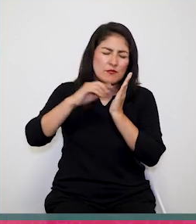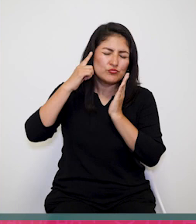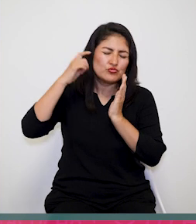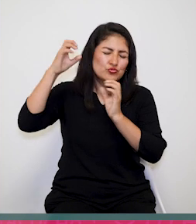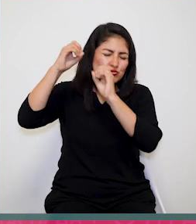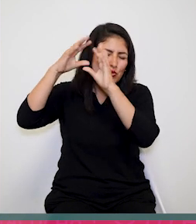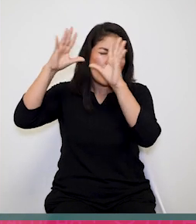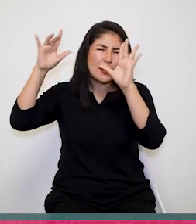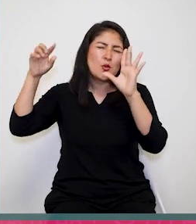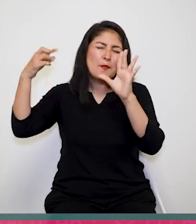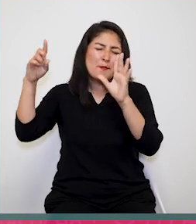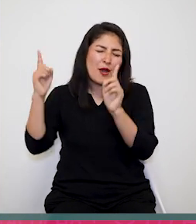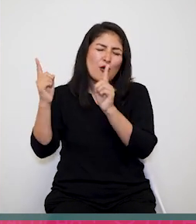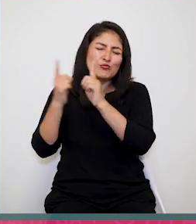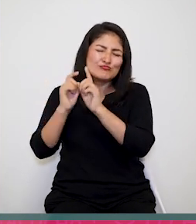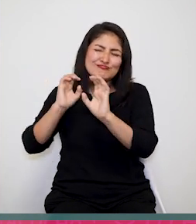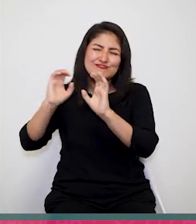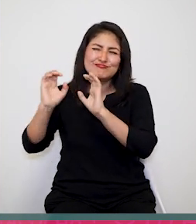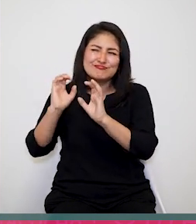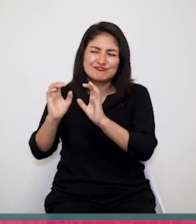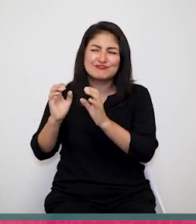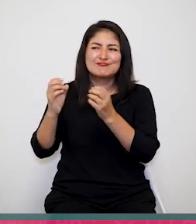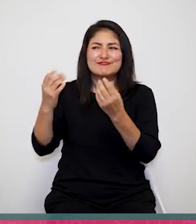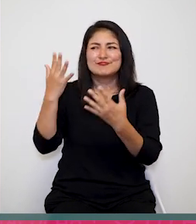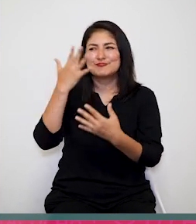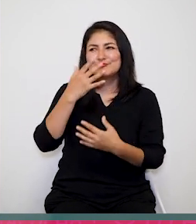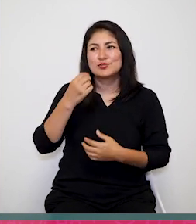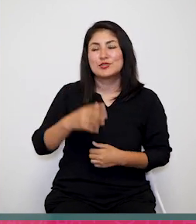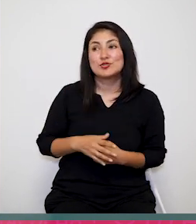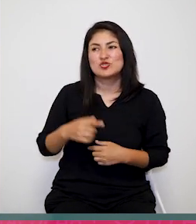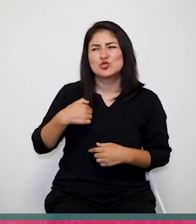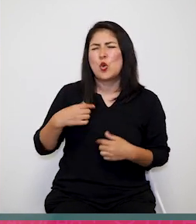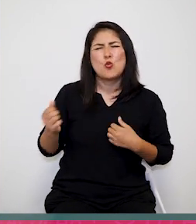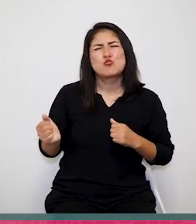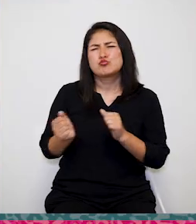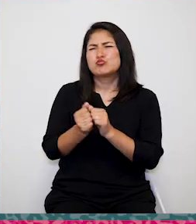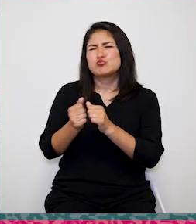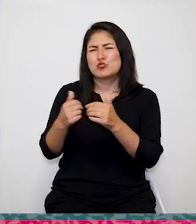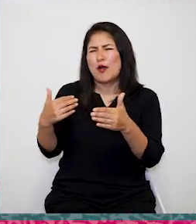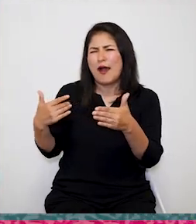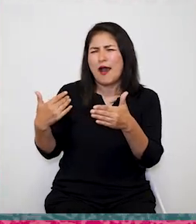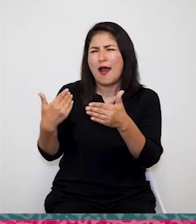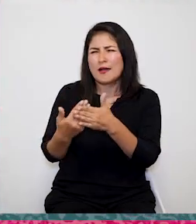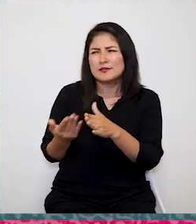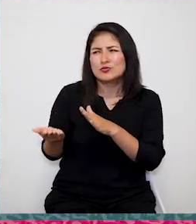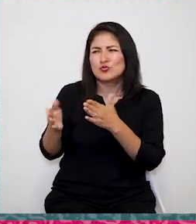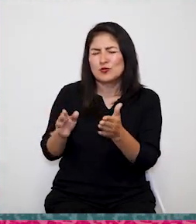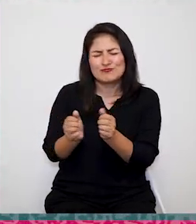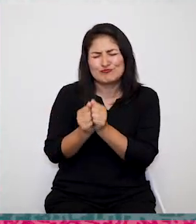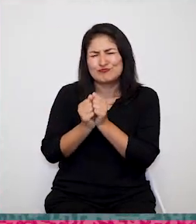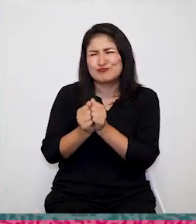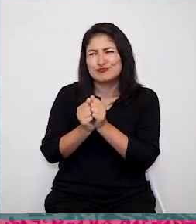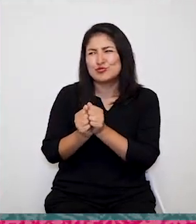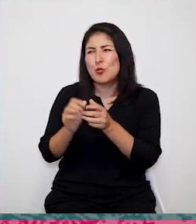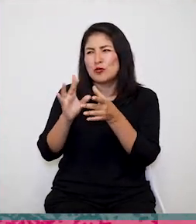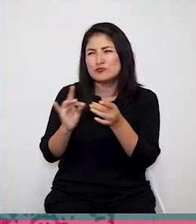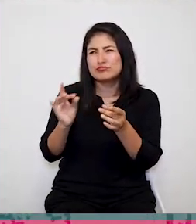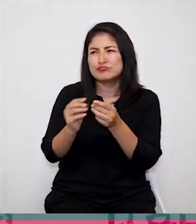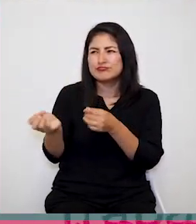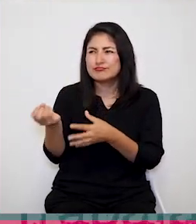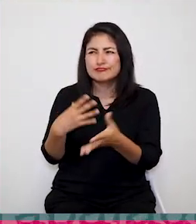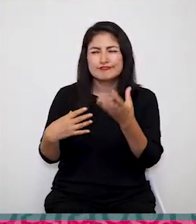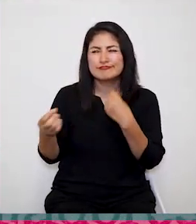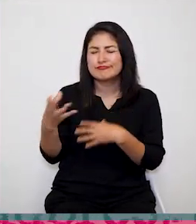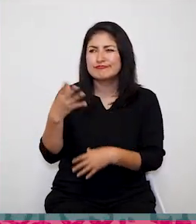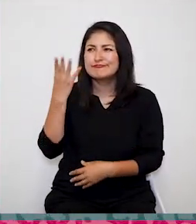sueño con mis padres, con mi madre también, pero sobre todo con mi madre, porque como yo estaba hasta las finales más pegado a él, creo que he conocido más la